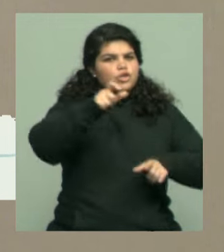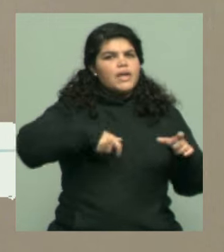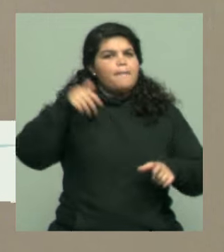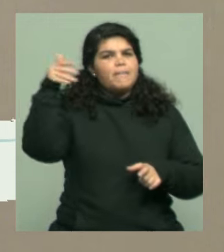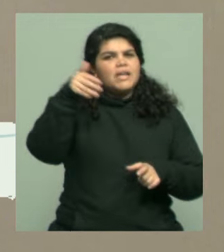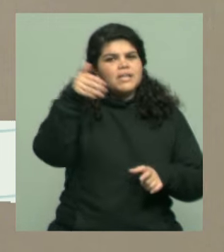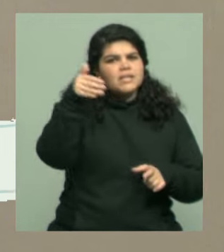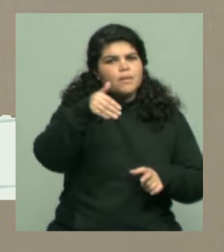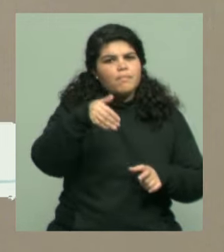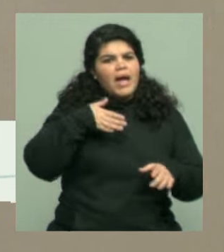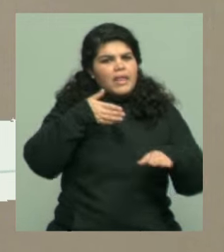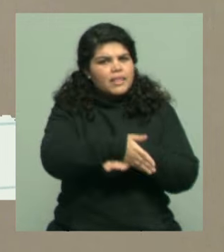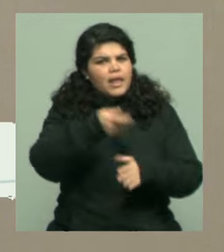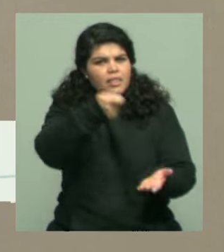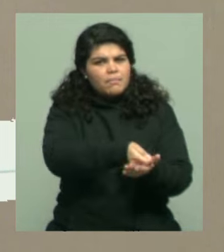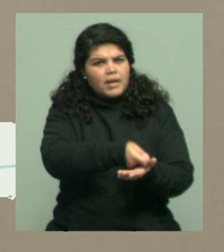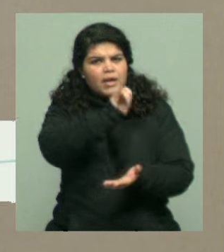una entrada? ¿Cómo es?